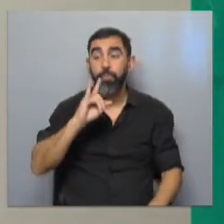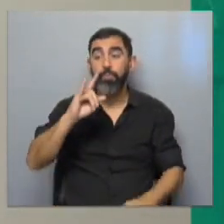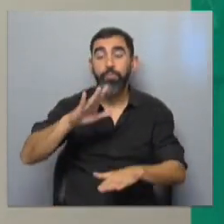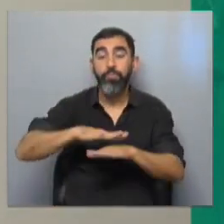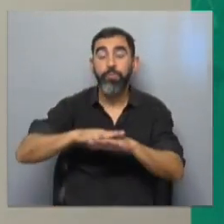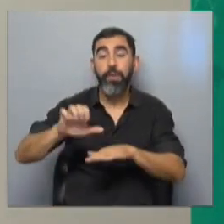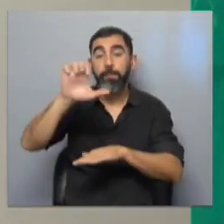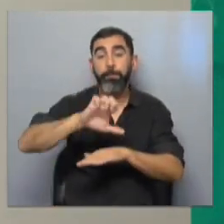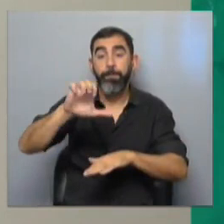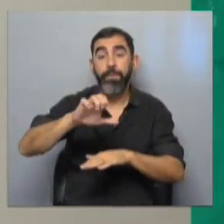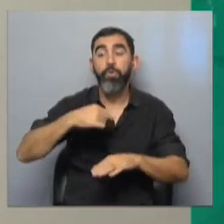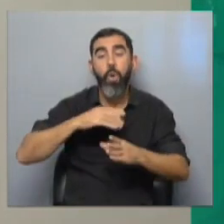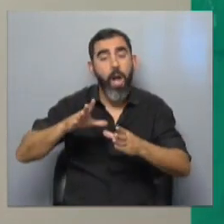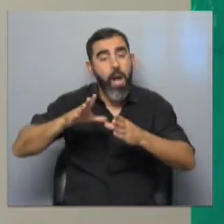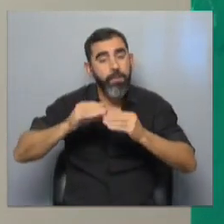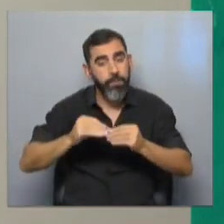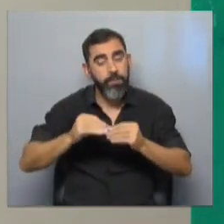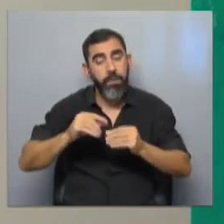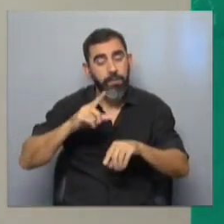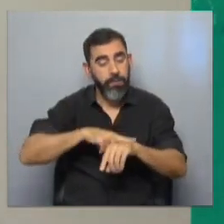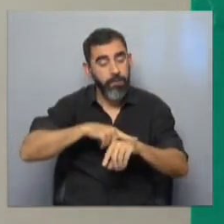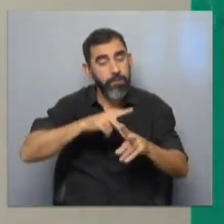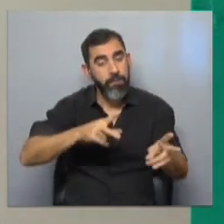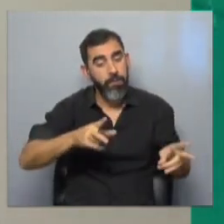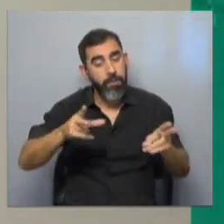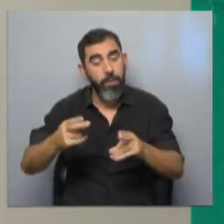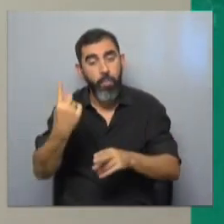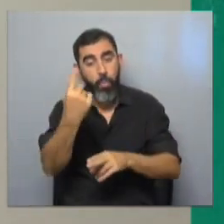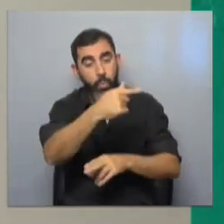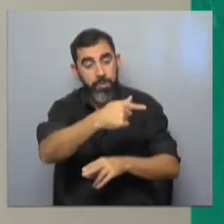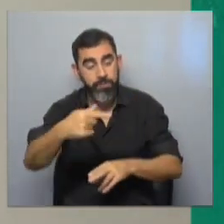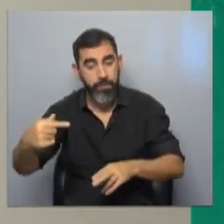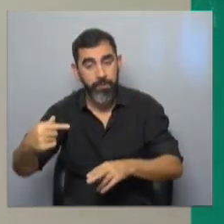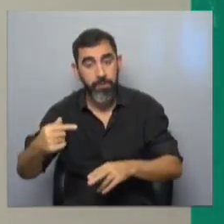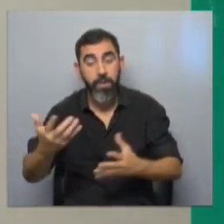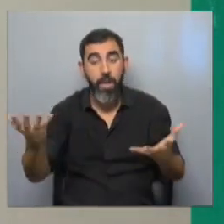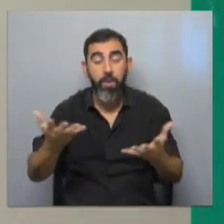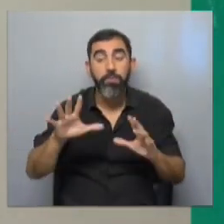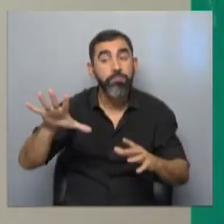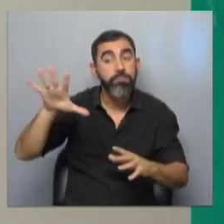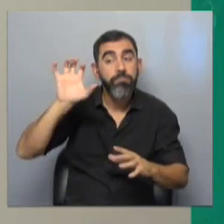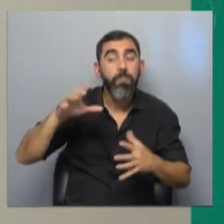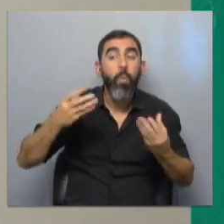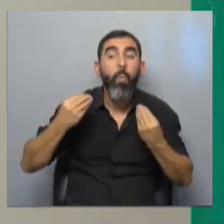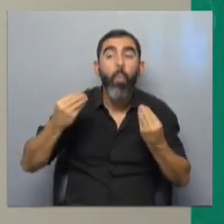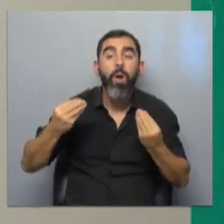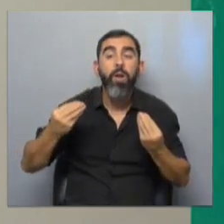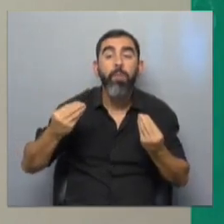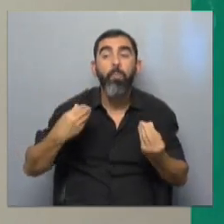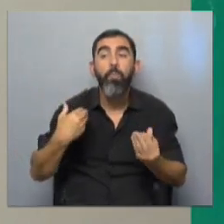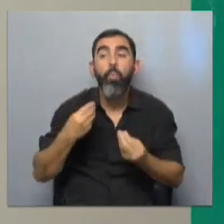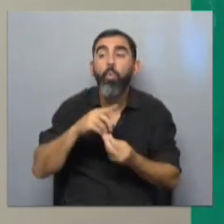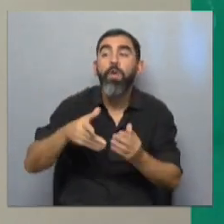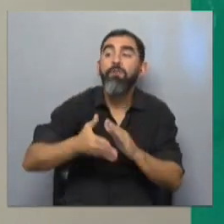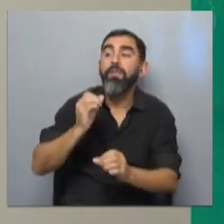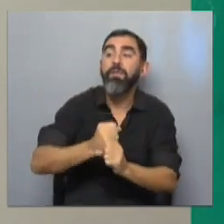de las empresas, nosotros aceptamos ese tiempo que nos pidieron de una semana, y bueno, hoy vamos a escuchar a ver dónde están incorporados